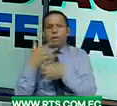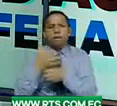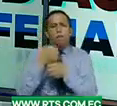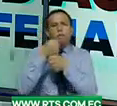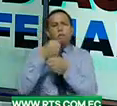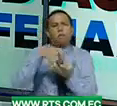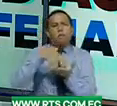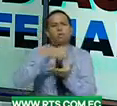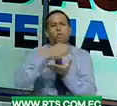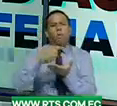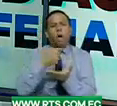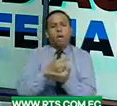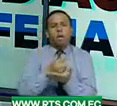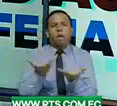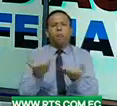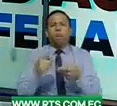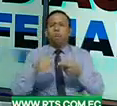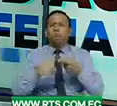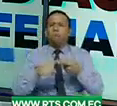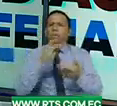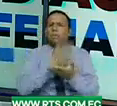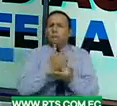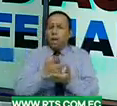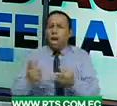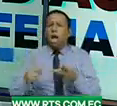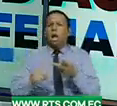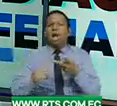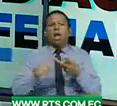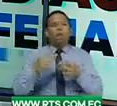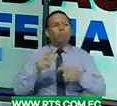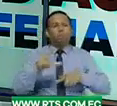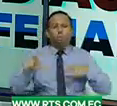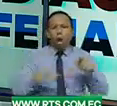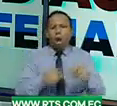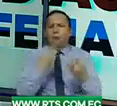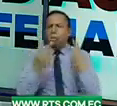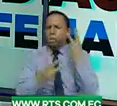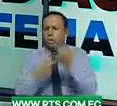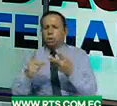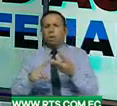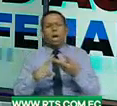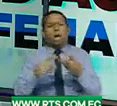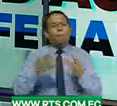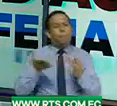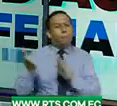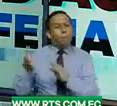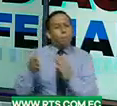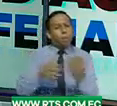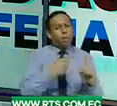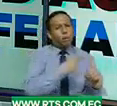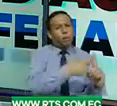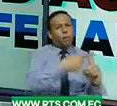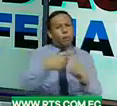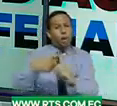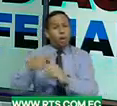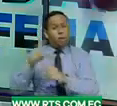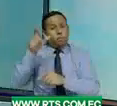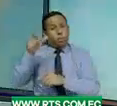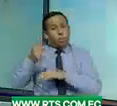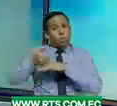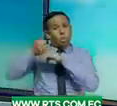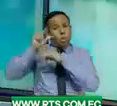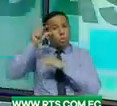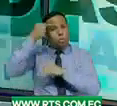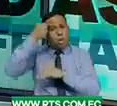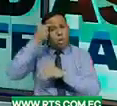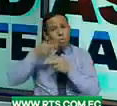en terminales terrestres, balnearios y cementerios. El gobernador Francesco Tabacchi resaltó que hasta la fecha se han